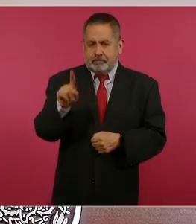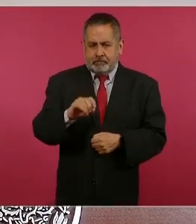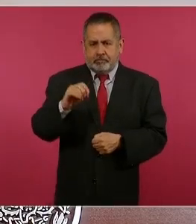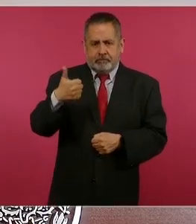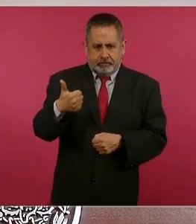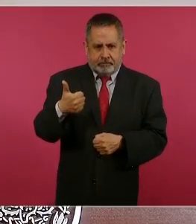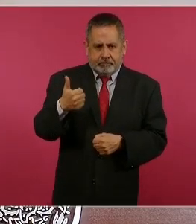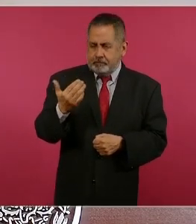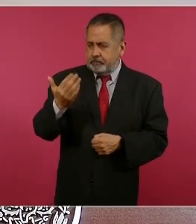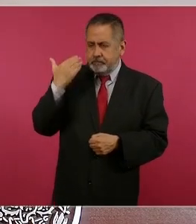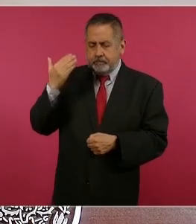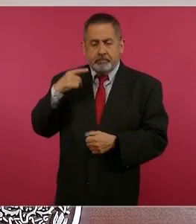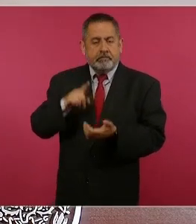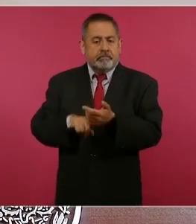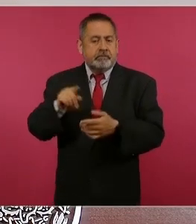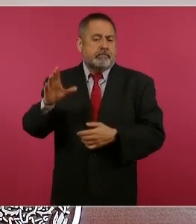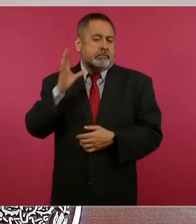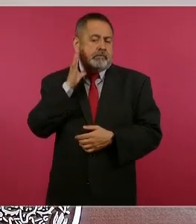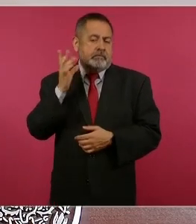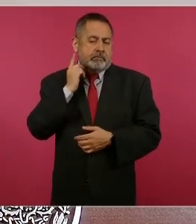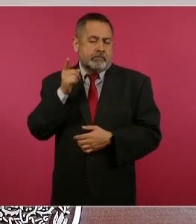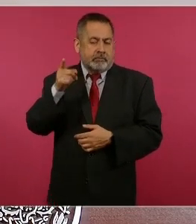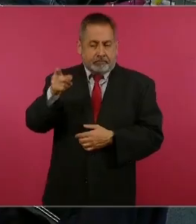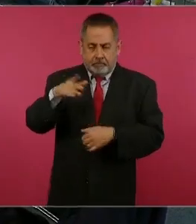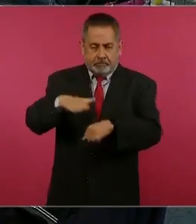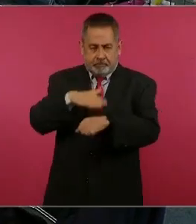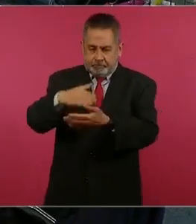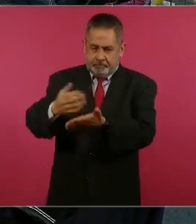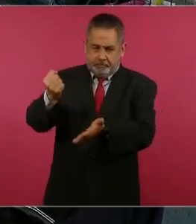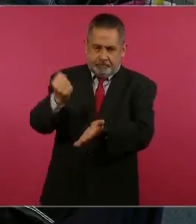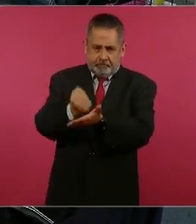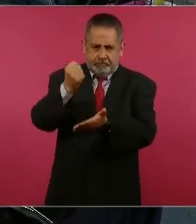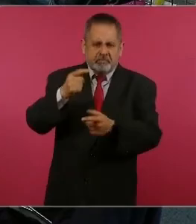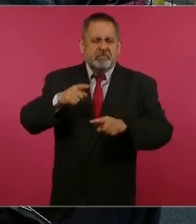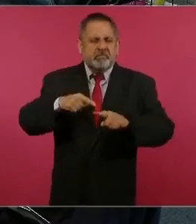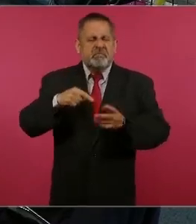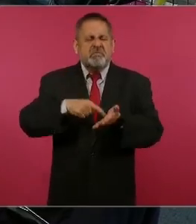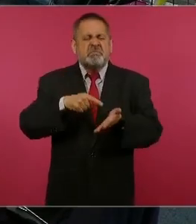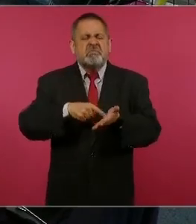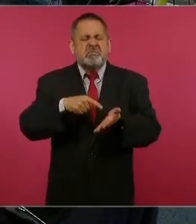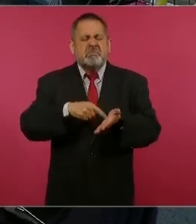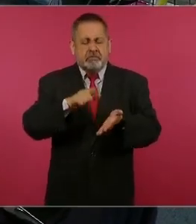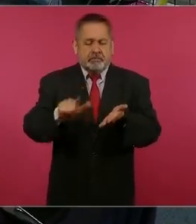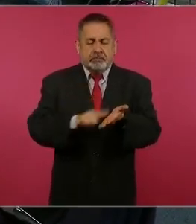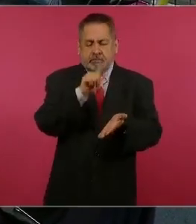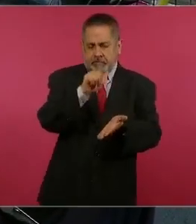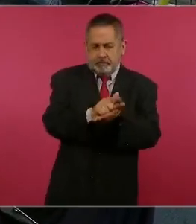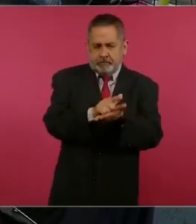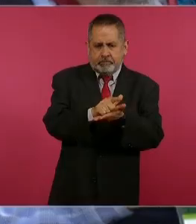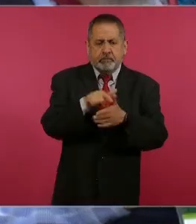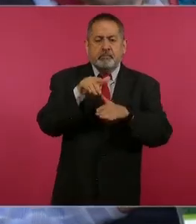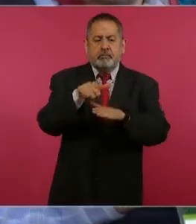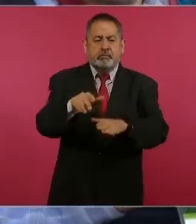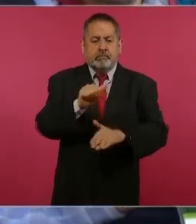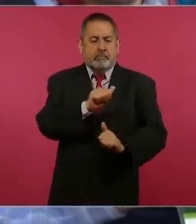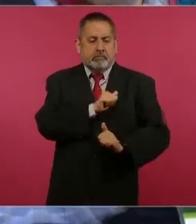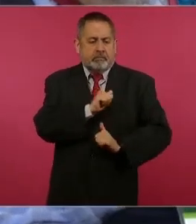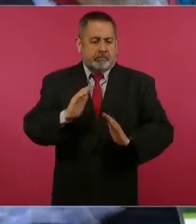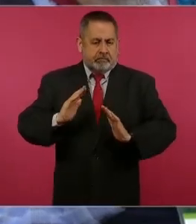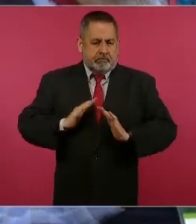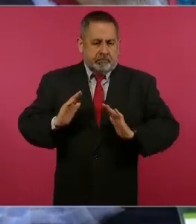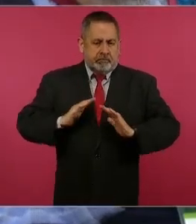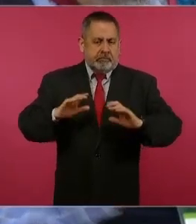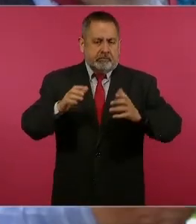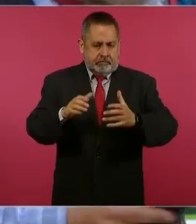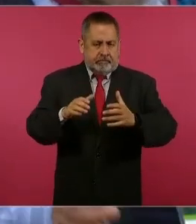pasado, la Cámara de Diputados aprobó una reforma a la Ley Orgánica del Ejército